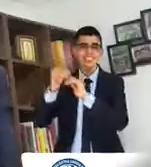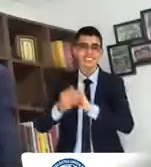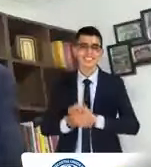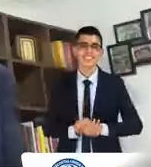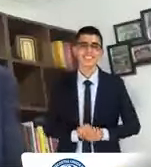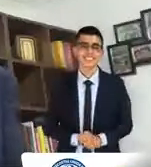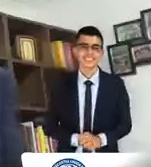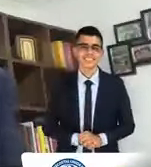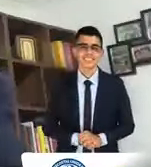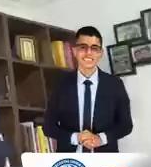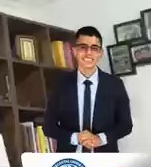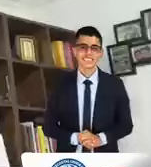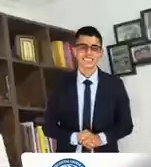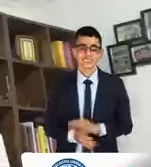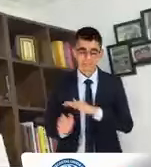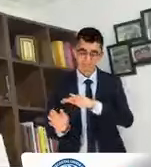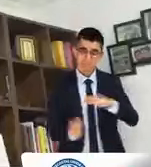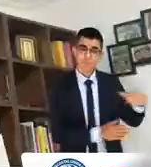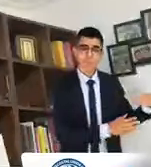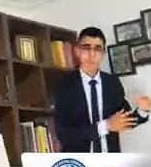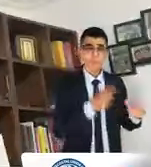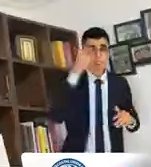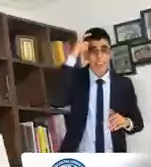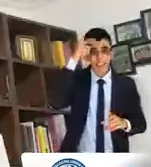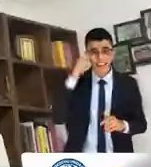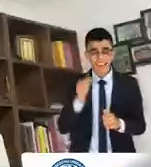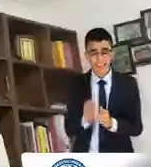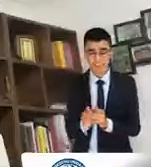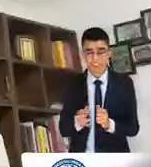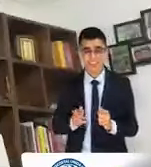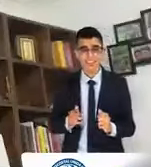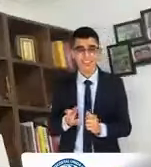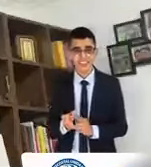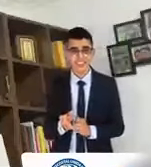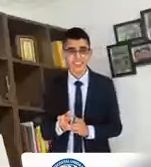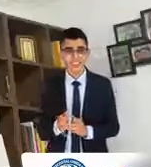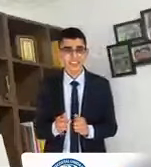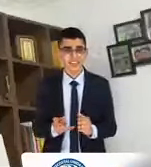El rey David vivió una experiencia.